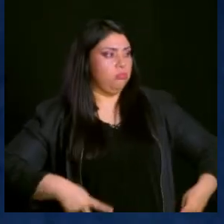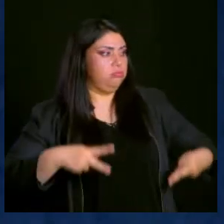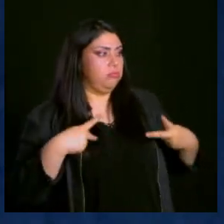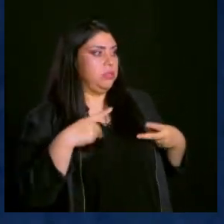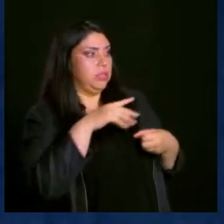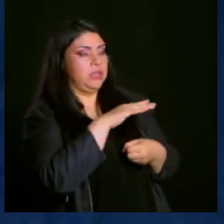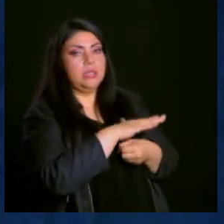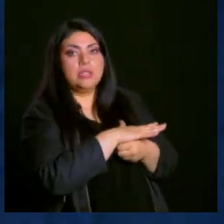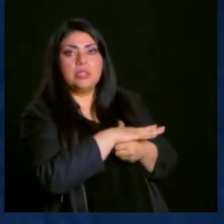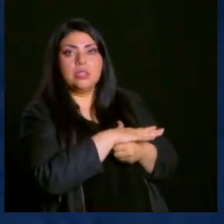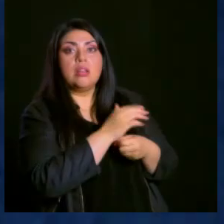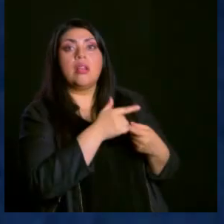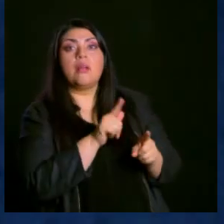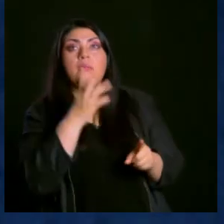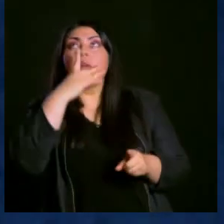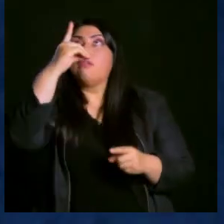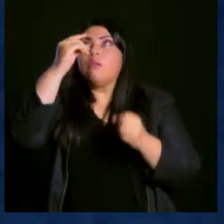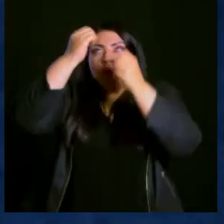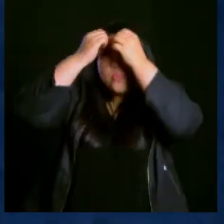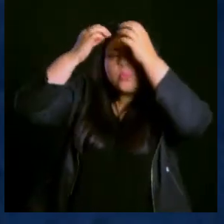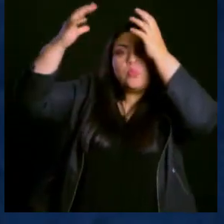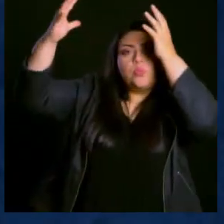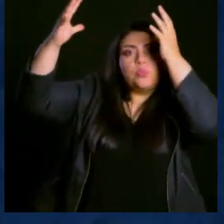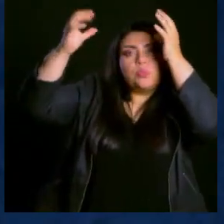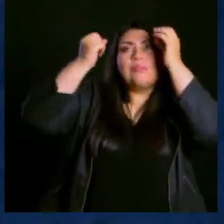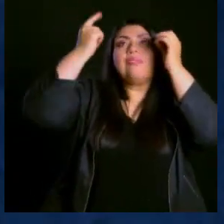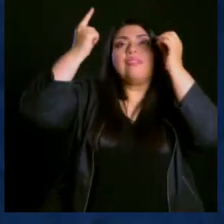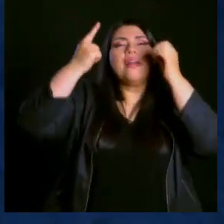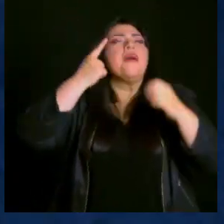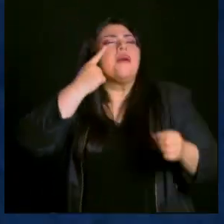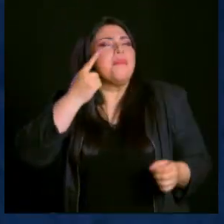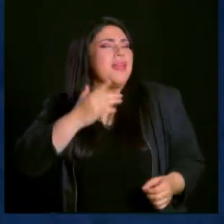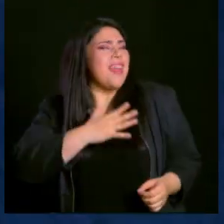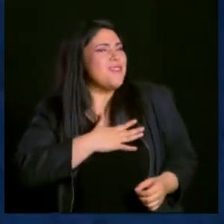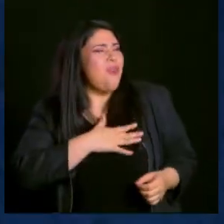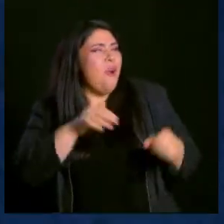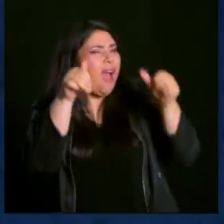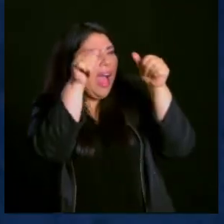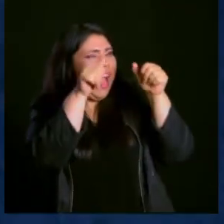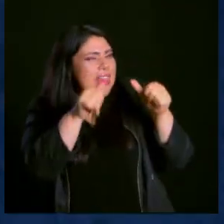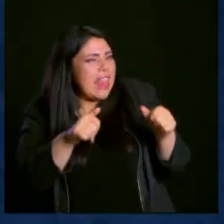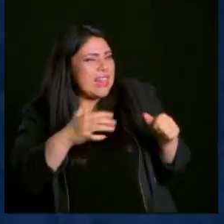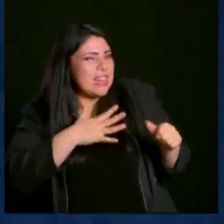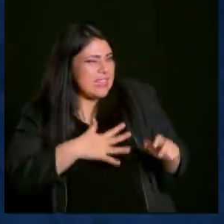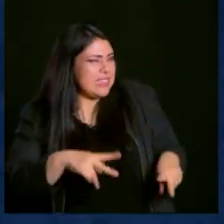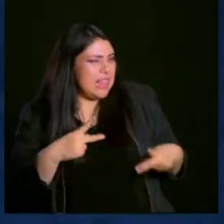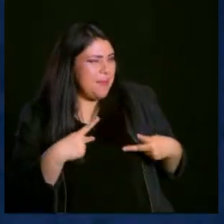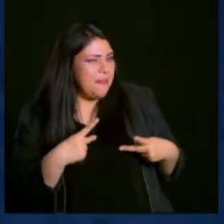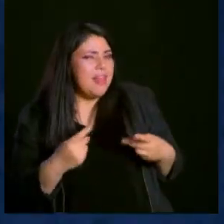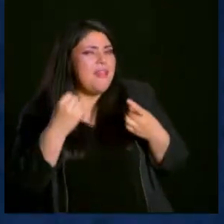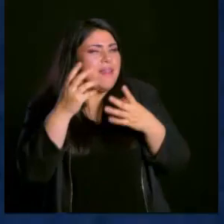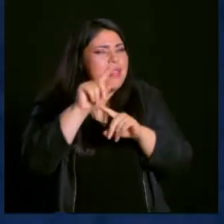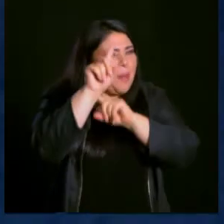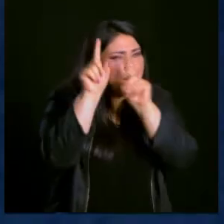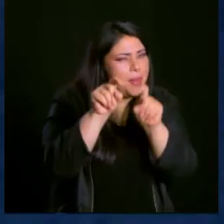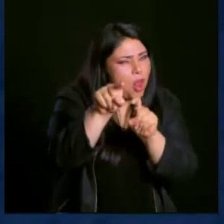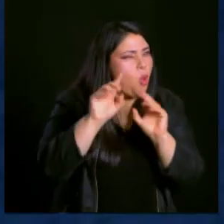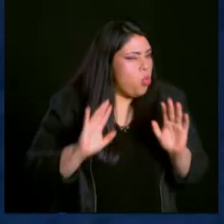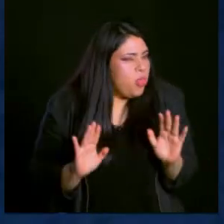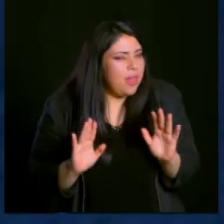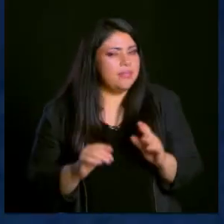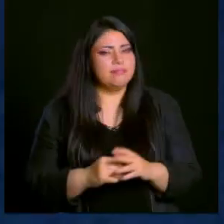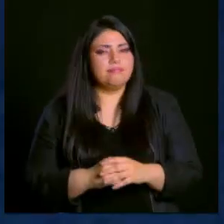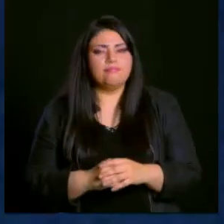yo te quiero hacer una pregunta y yo hice un autoanálisis de mi vida y quiero hacerte esta pregunta